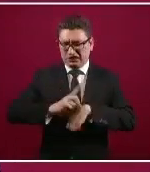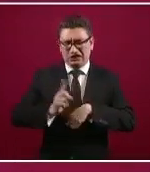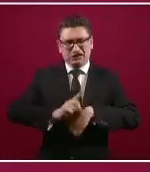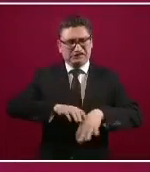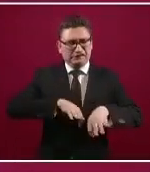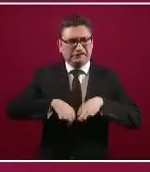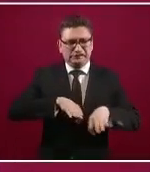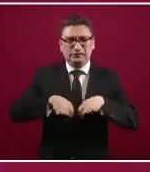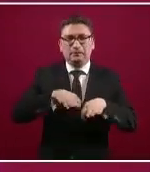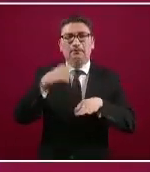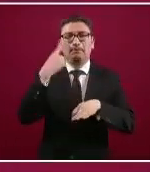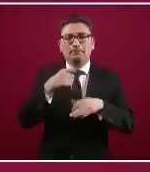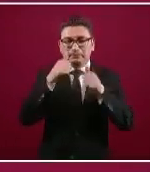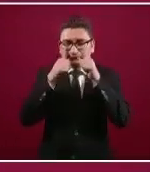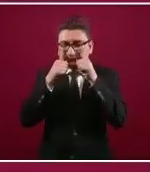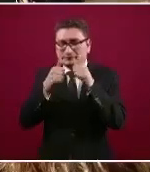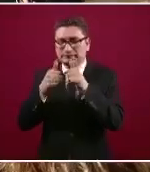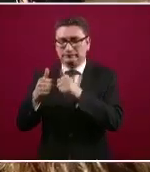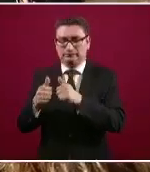en atender este asunto.